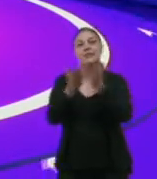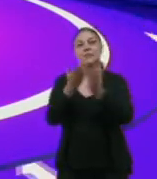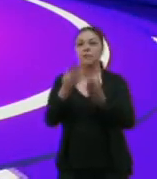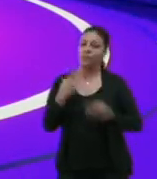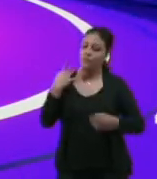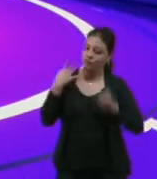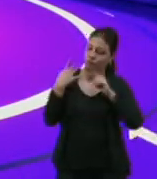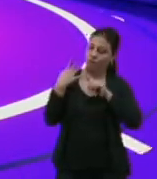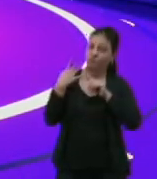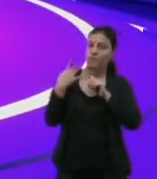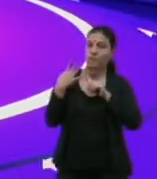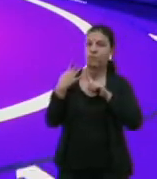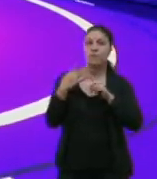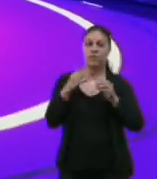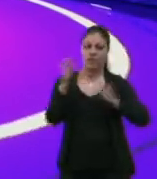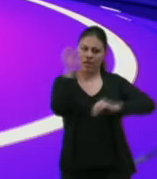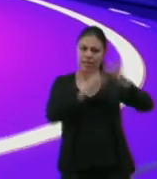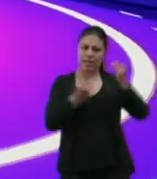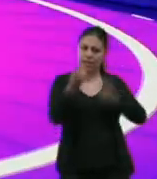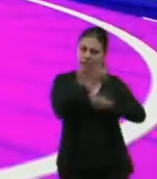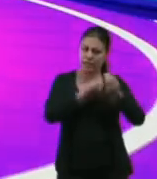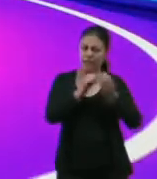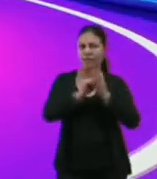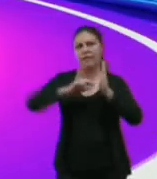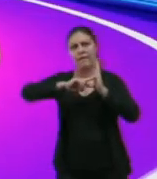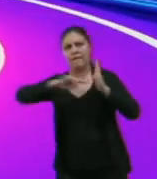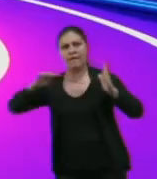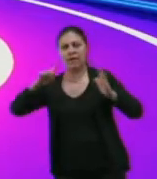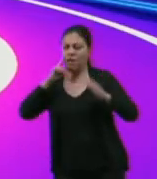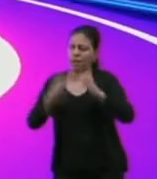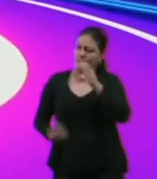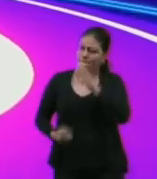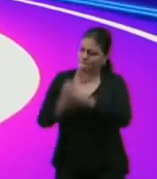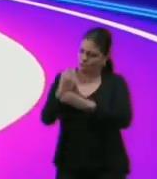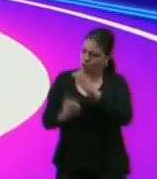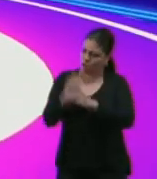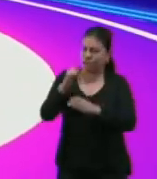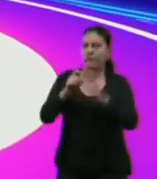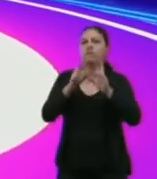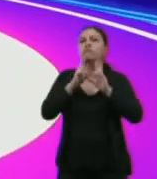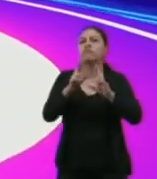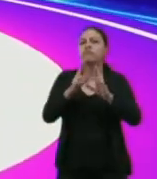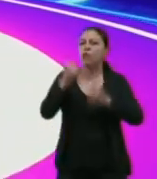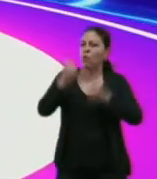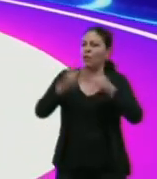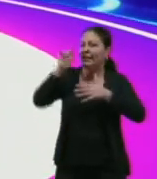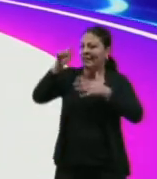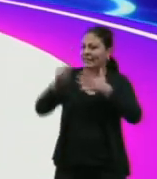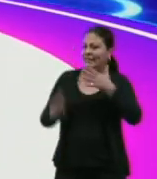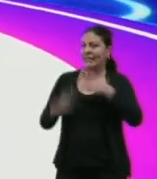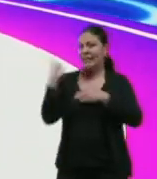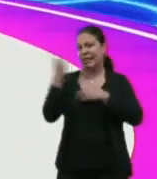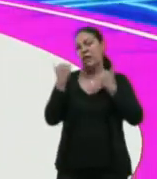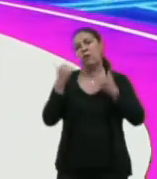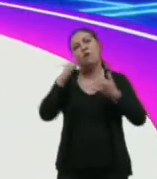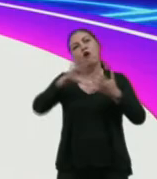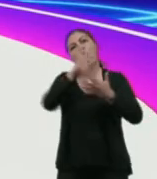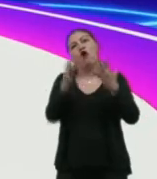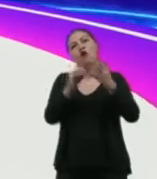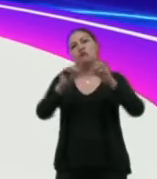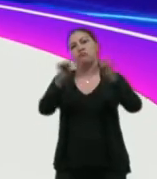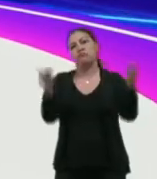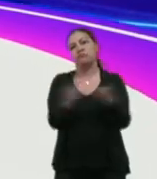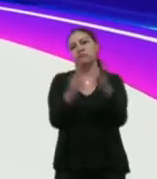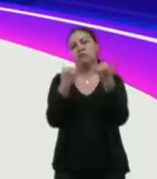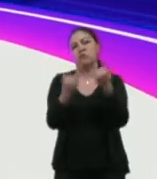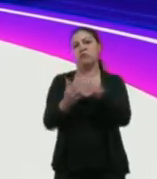de tres pilares diseño tecnología y productos que resuelvan las necesidades esas son nuestras conclusiones en la charla de